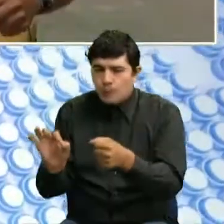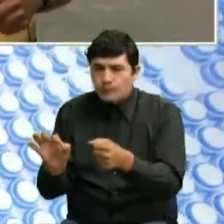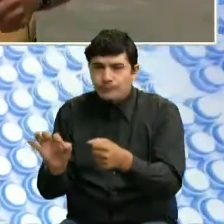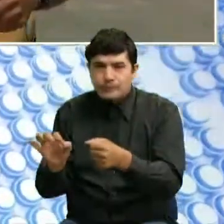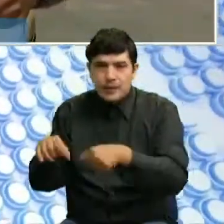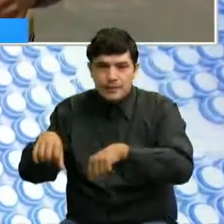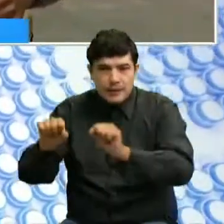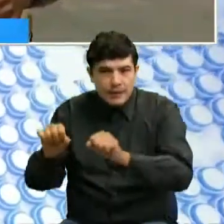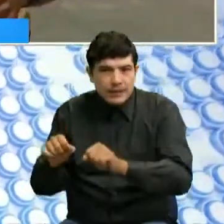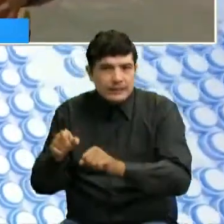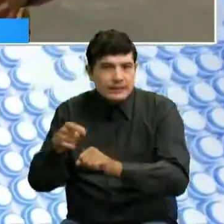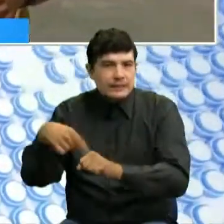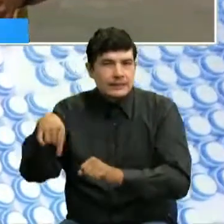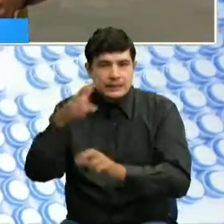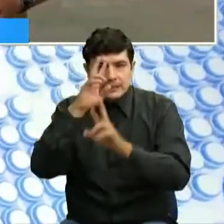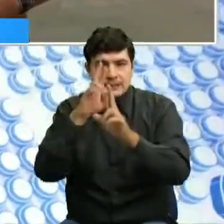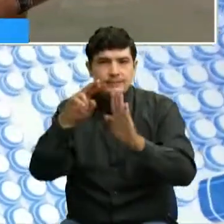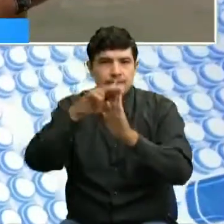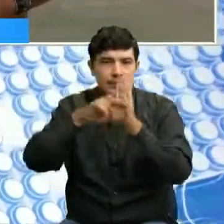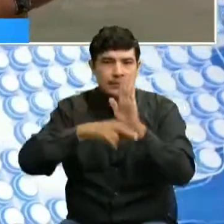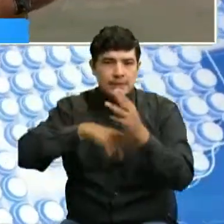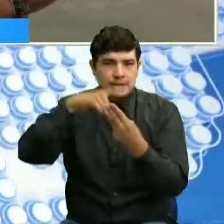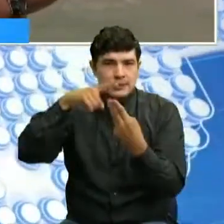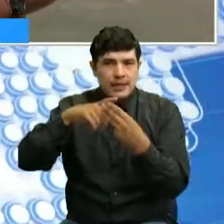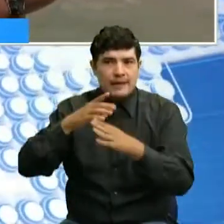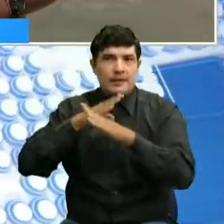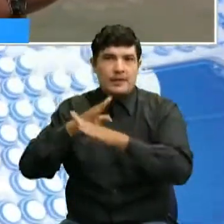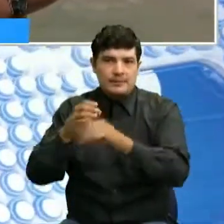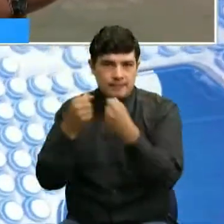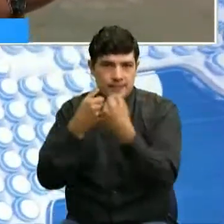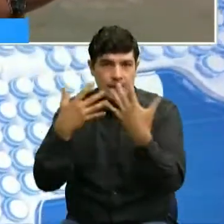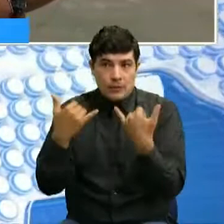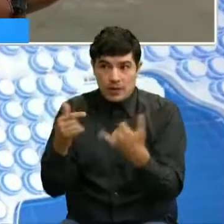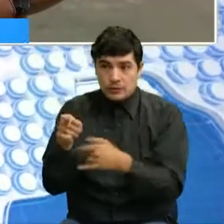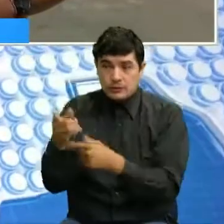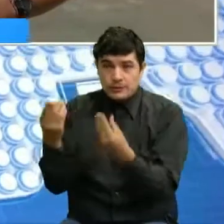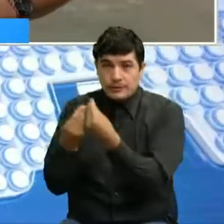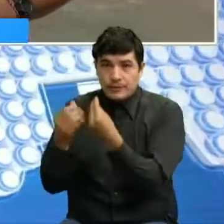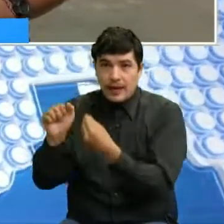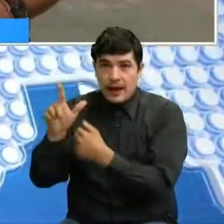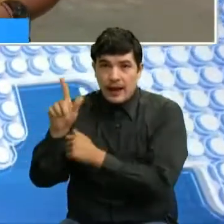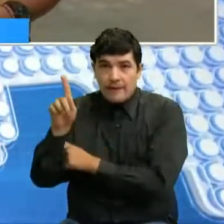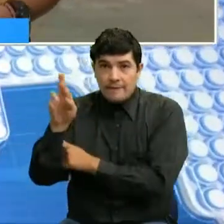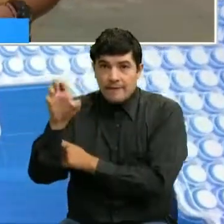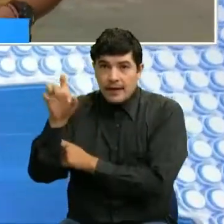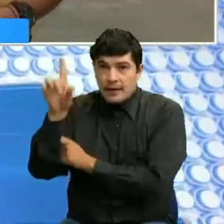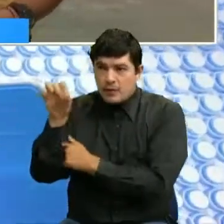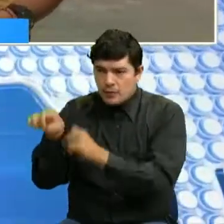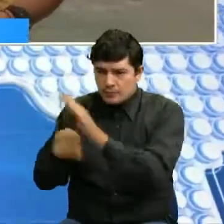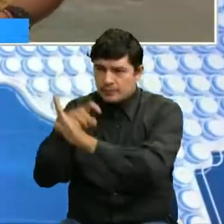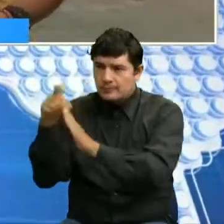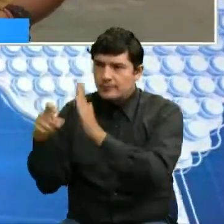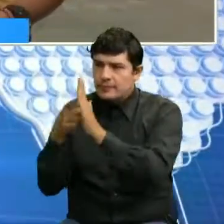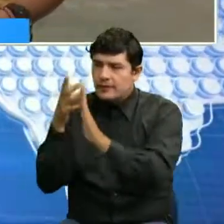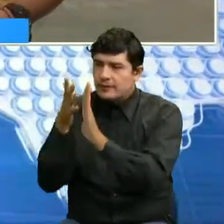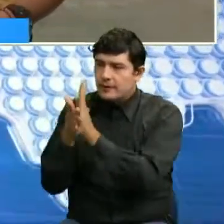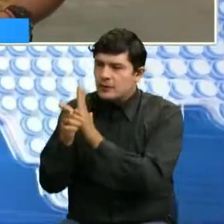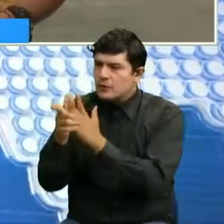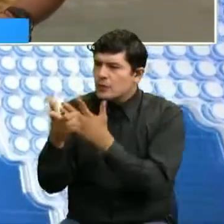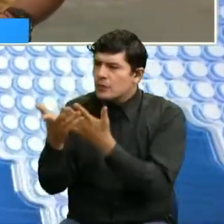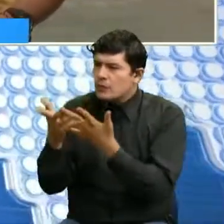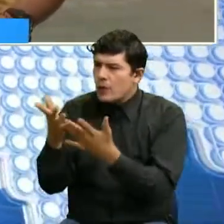de control y establecemos contacto con el periodista Alfredo Pérez Durán, quien está en el lugar de la noticia. Alfredo, buenas tardes. ¿En qué lugar se hacen